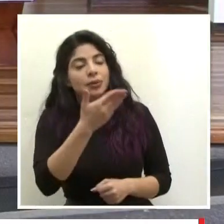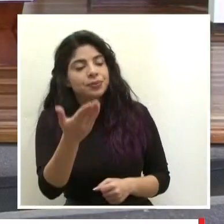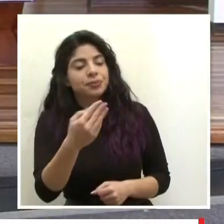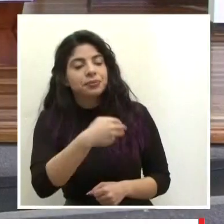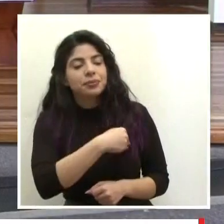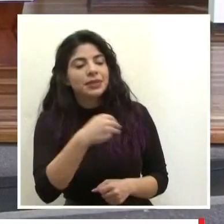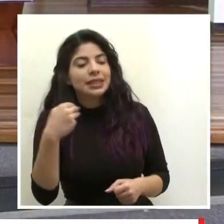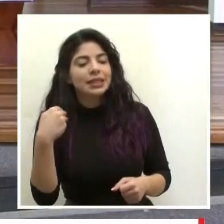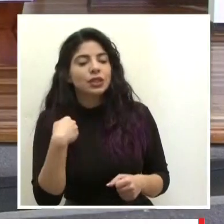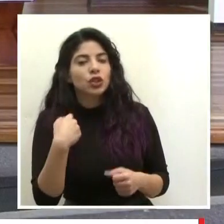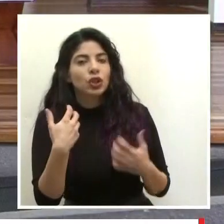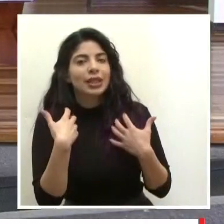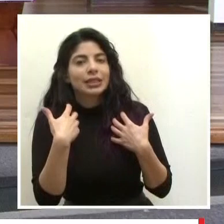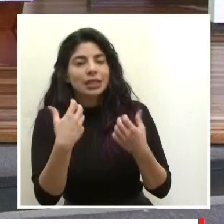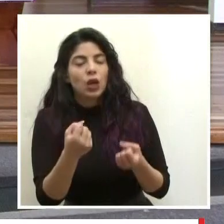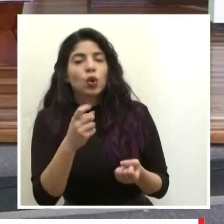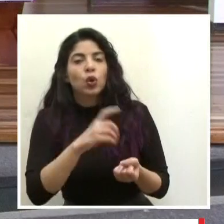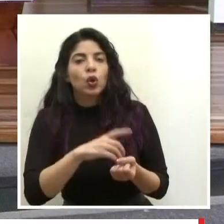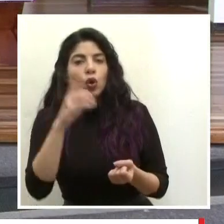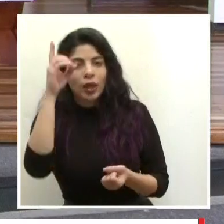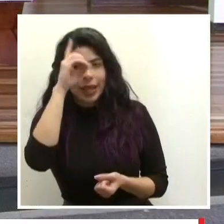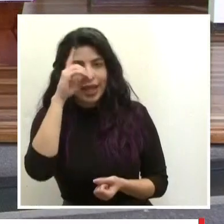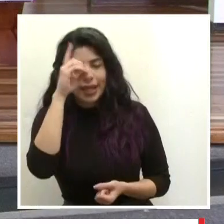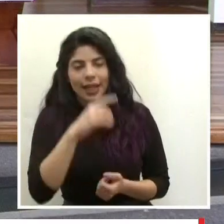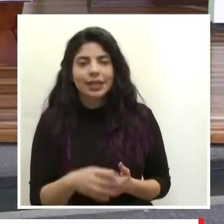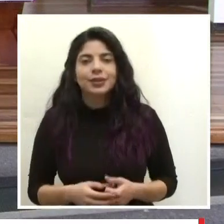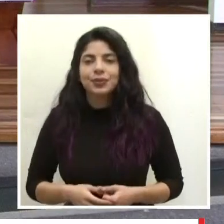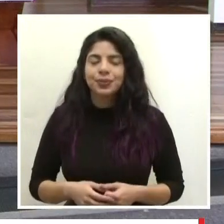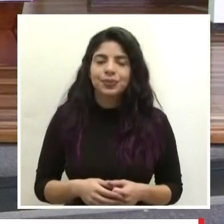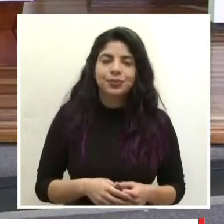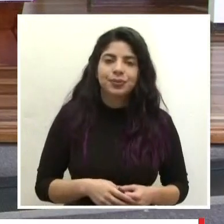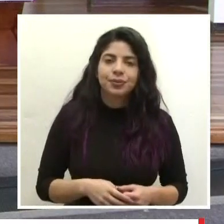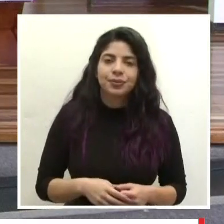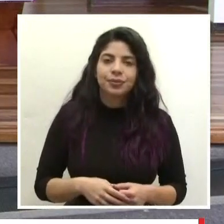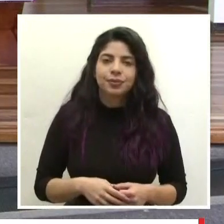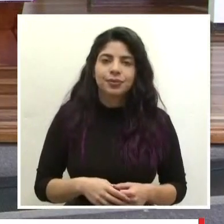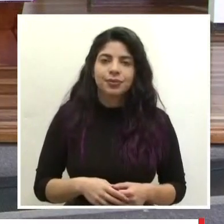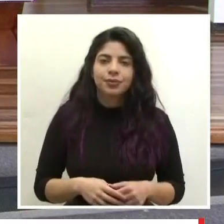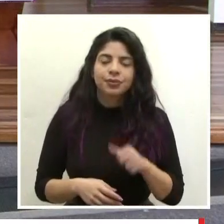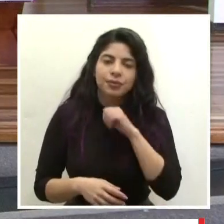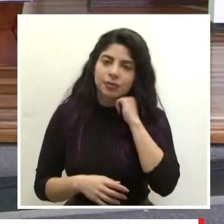al ministro de Salud, el doctor Daniel Salas.